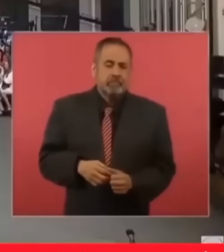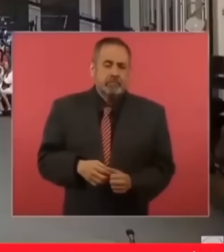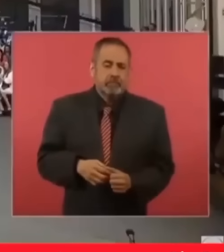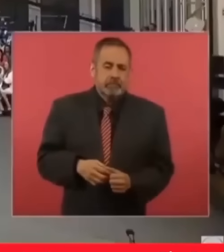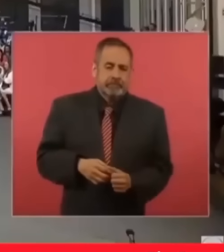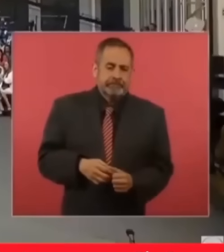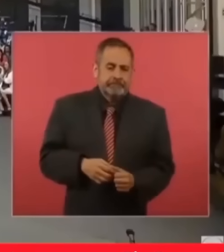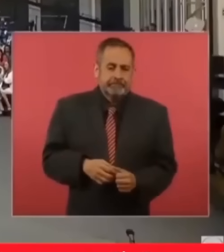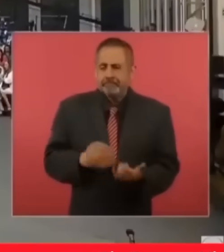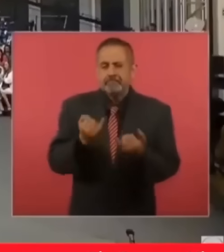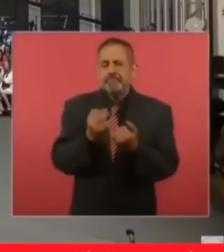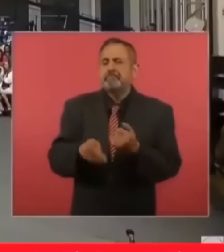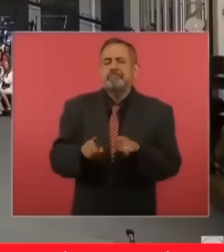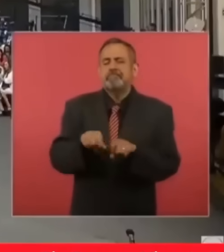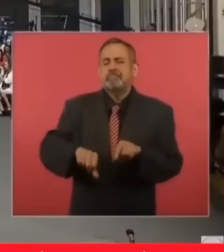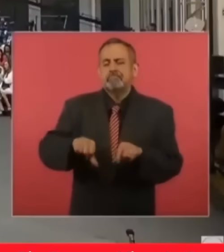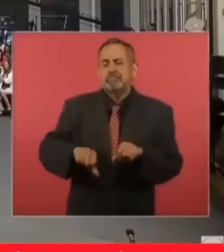por eso